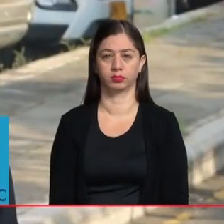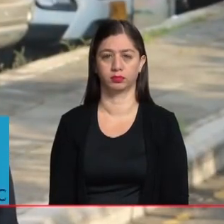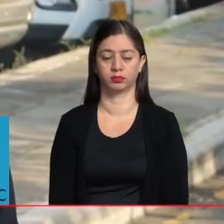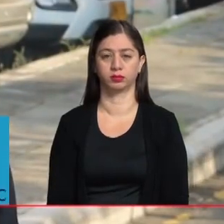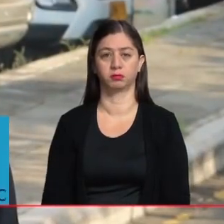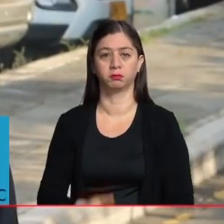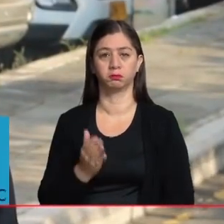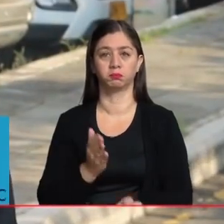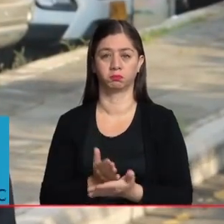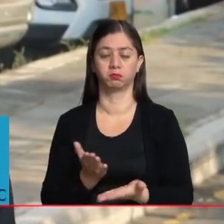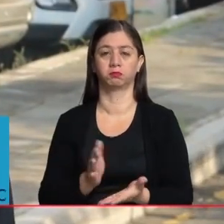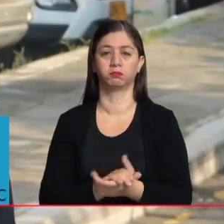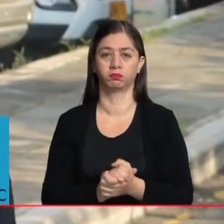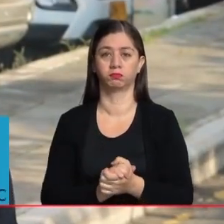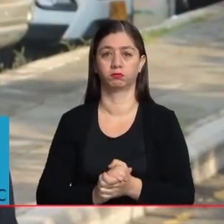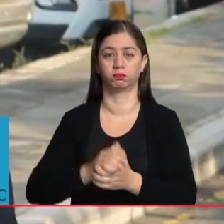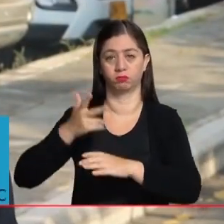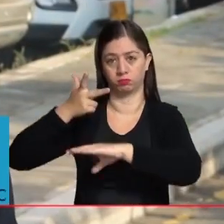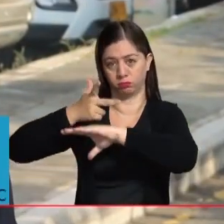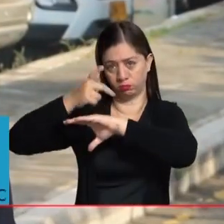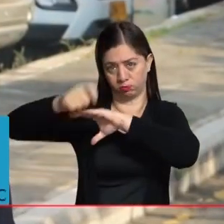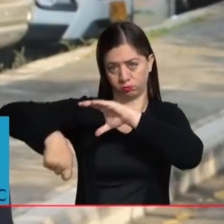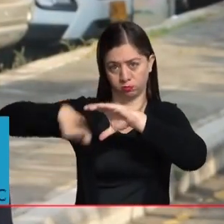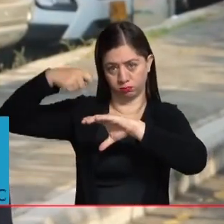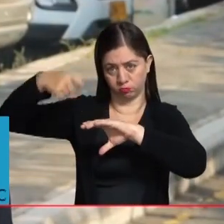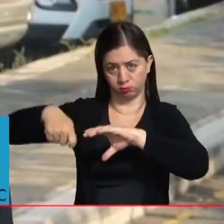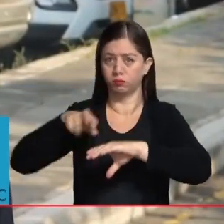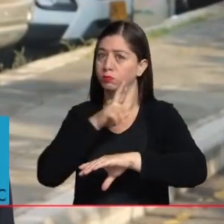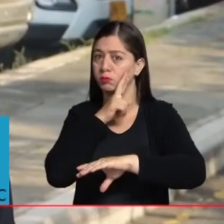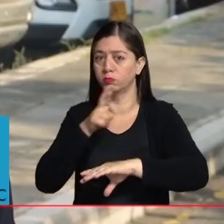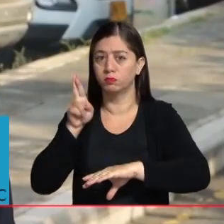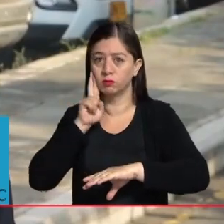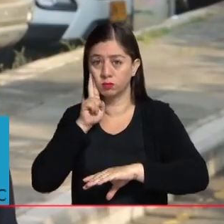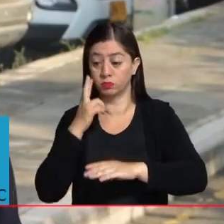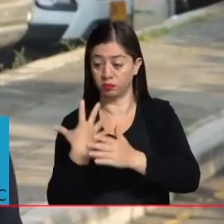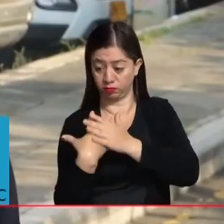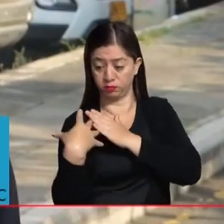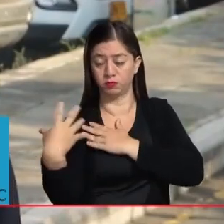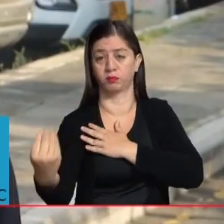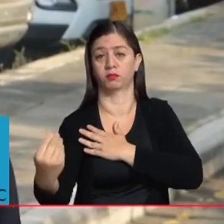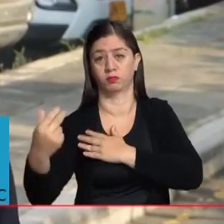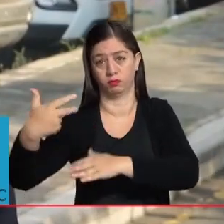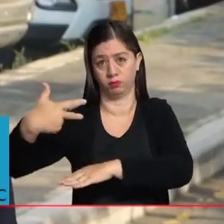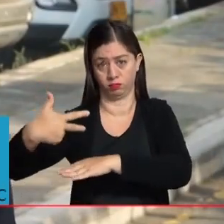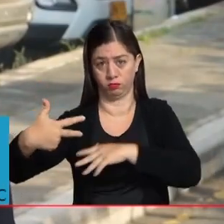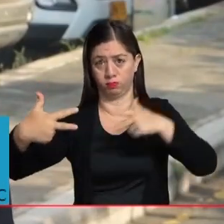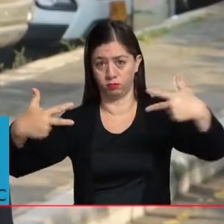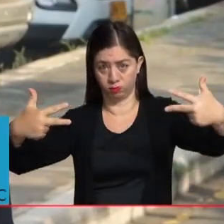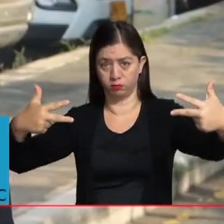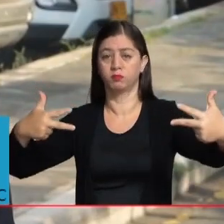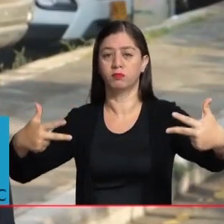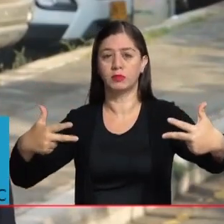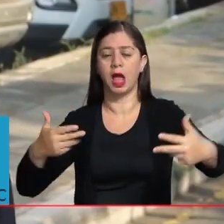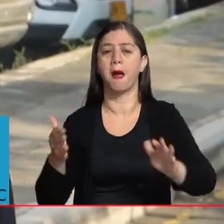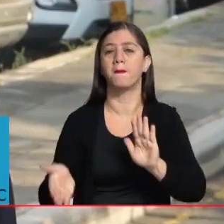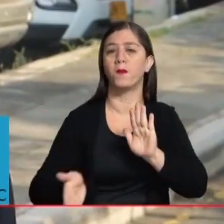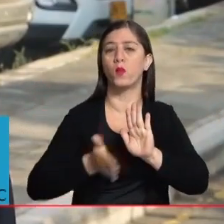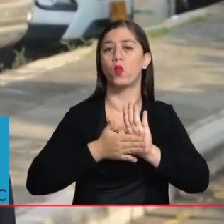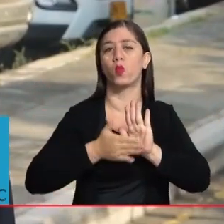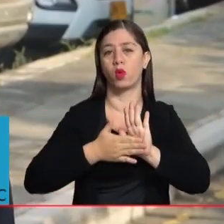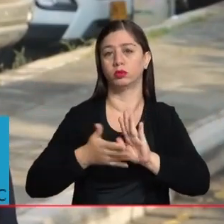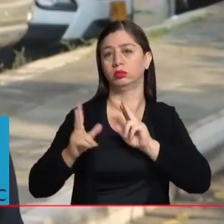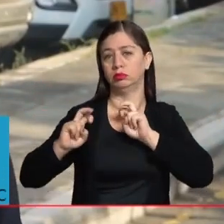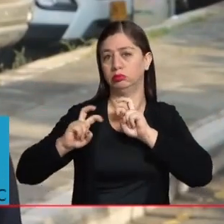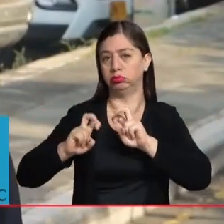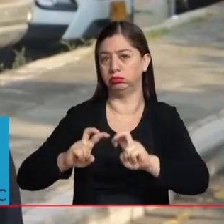de notar que en los en las cámaras de atarlo establecimiento como de las afueras del mismo hay abundante materia probatorio que nos ayuda